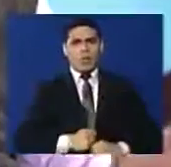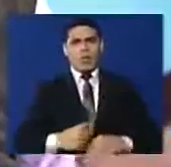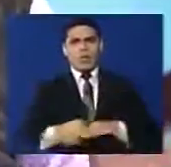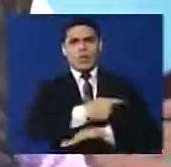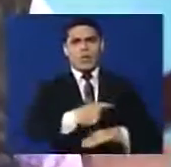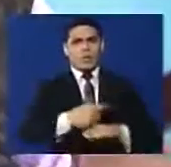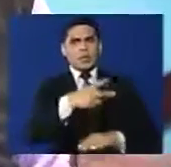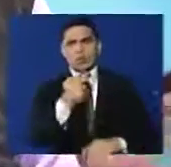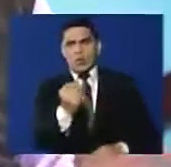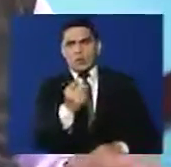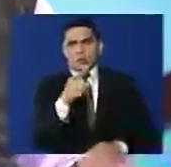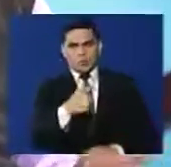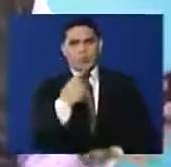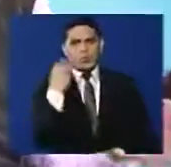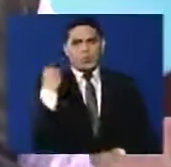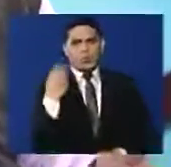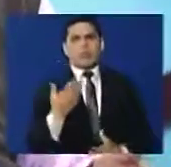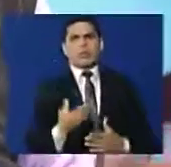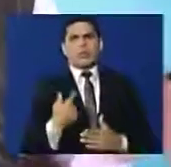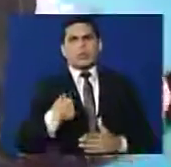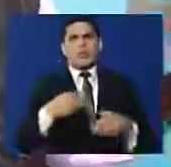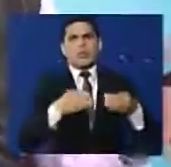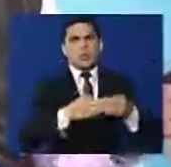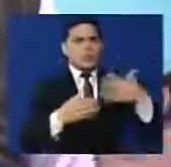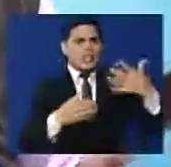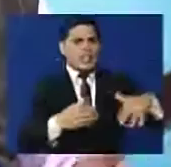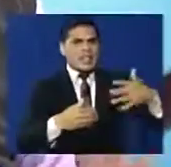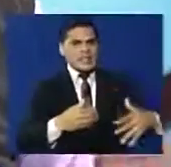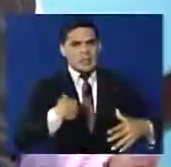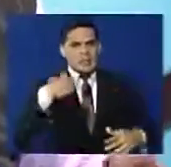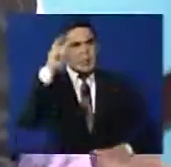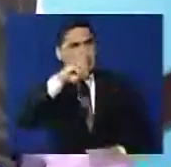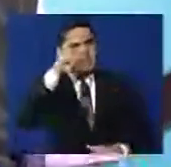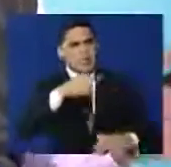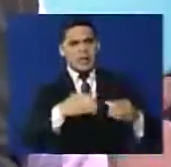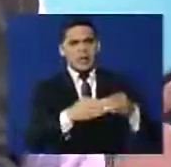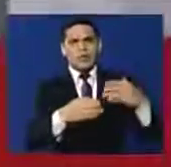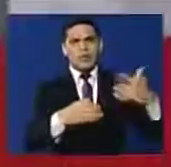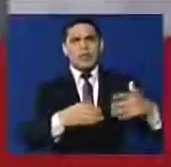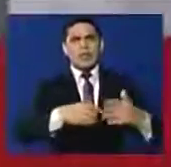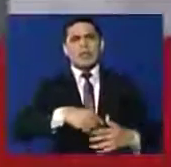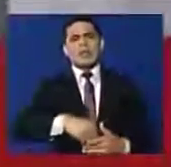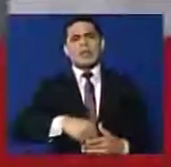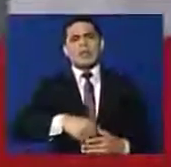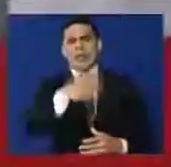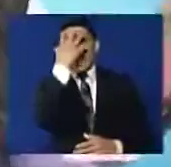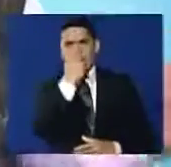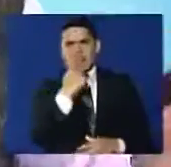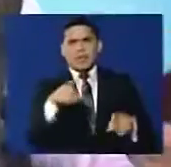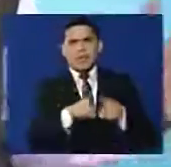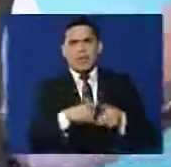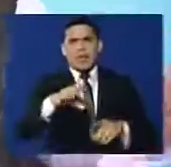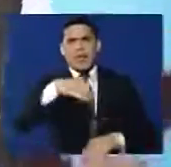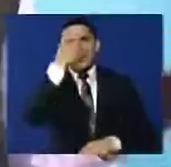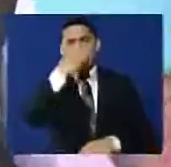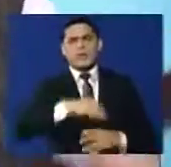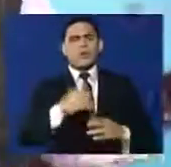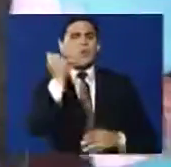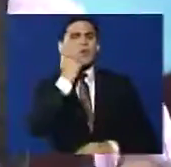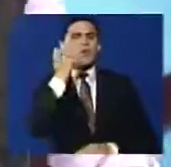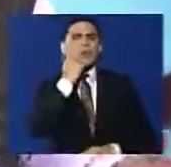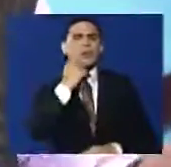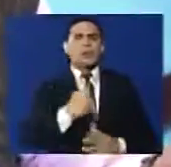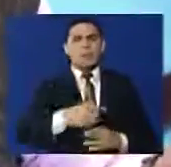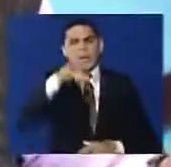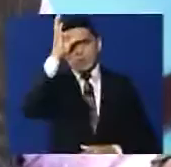lo tengo claro, acuérdate, tú lo dijiste, yo vengo de un hogar de izquierda, yo vengo de un hogar de guerrilleros, yo me sé canciones de protesta que no se sabe la mayoría